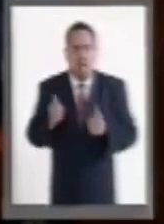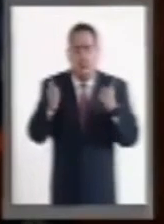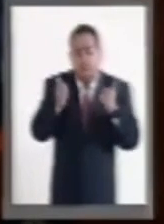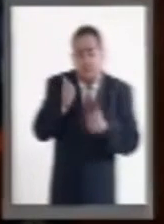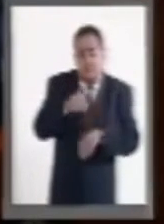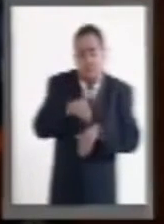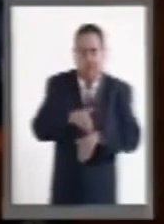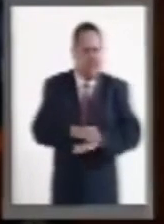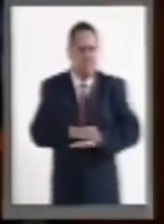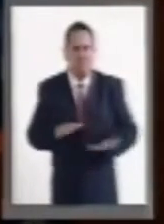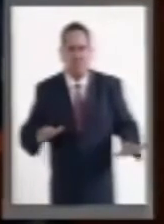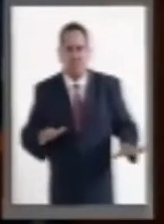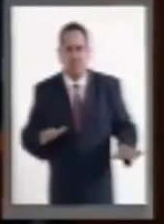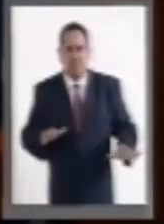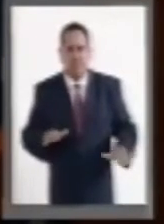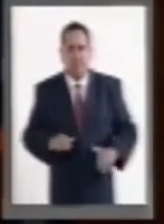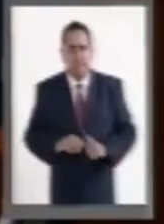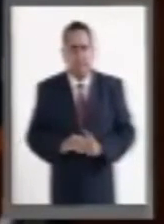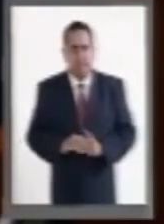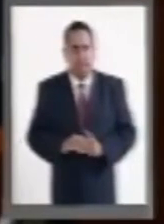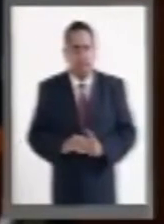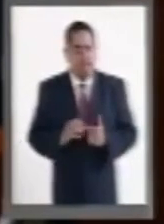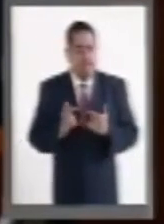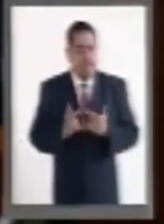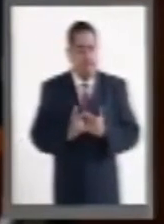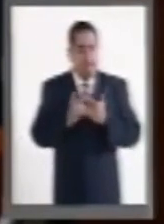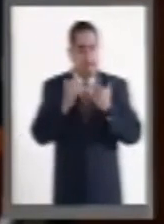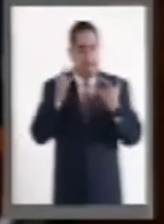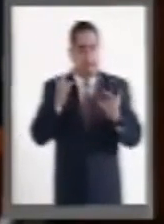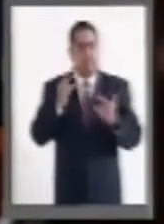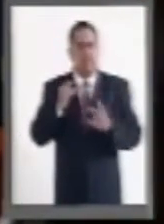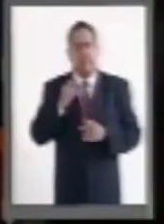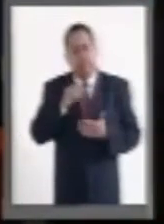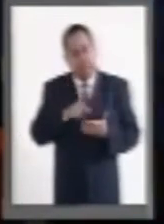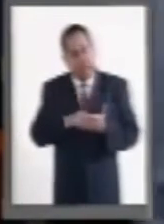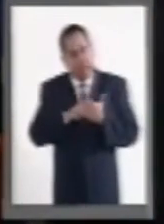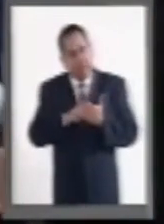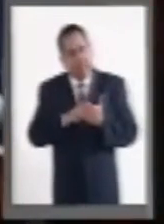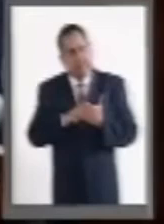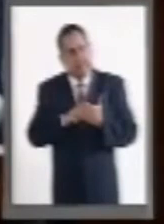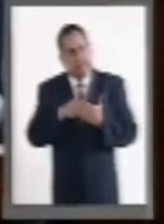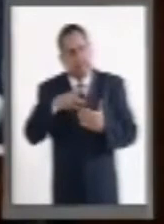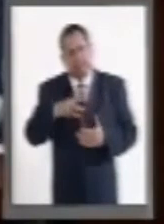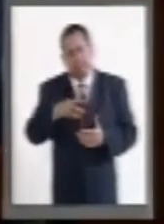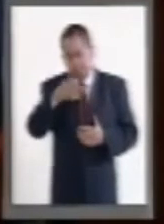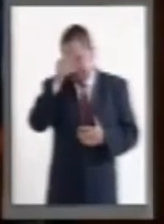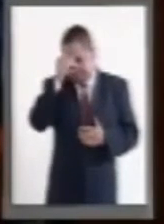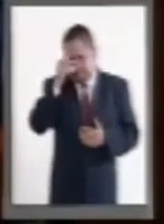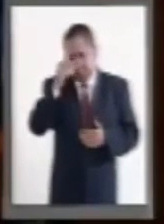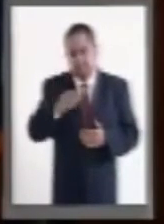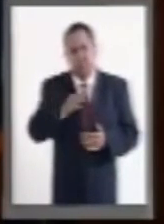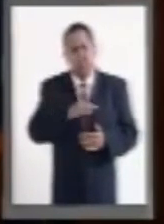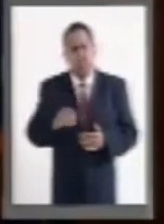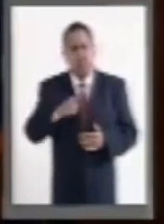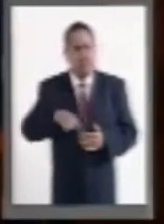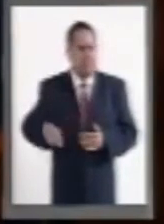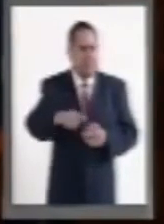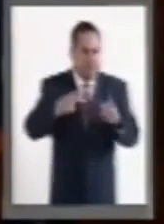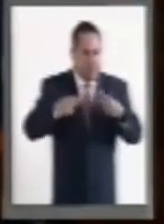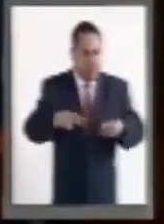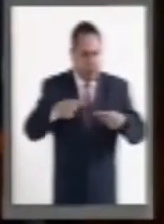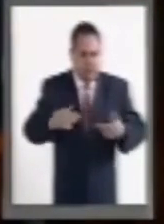sumisos. La historia nos enseña que es legítimo que la sociedad